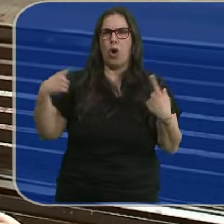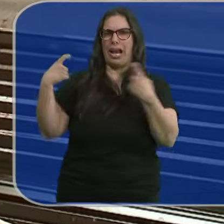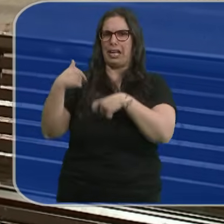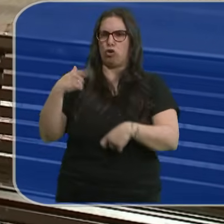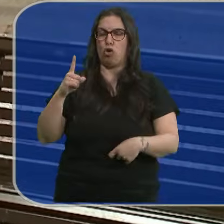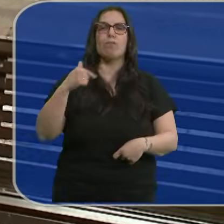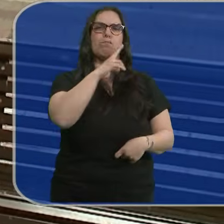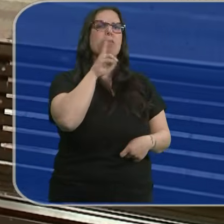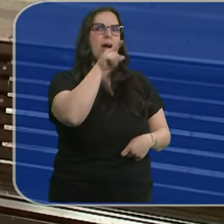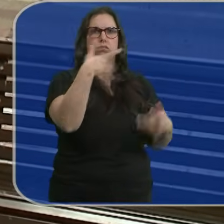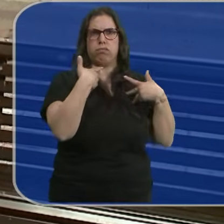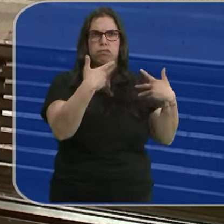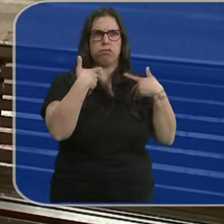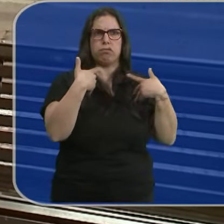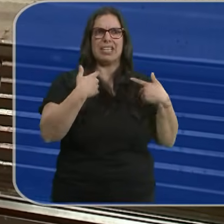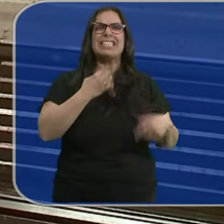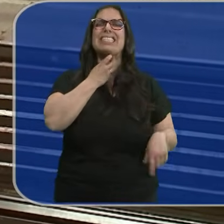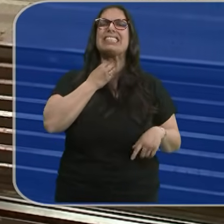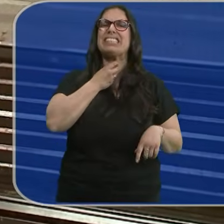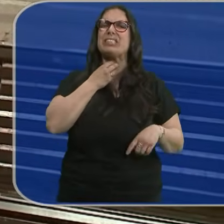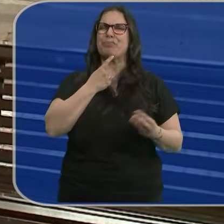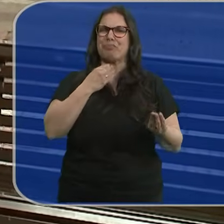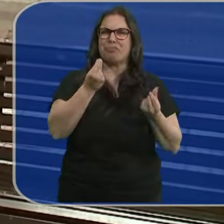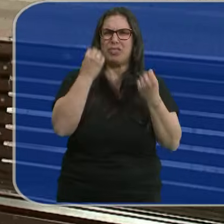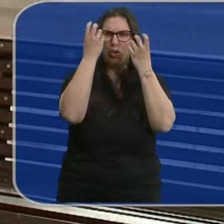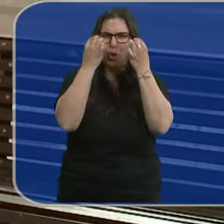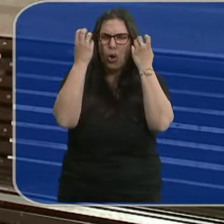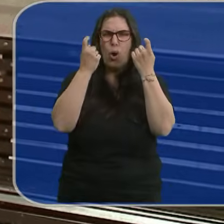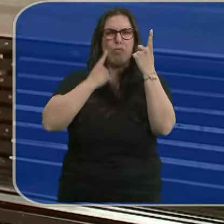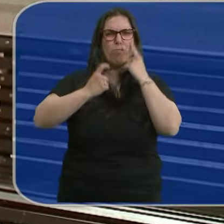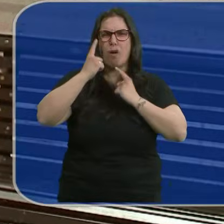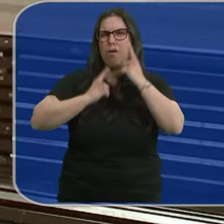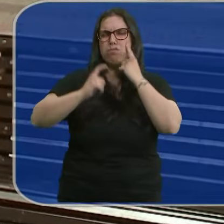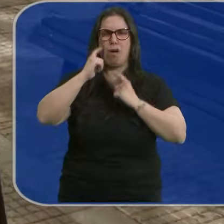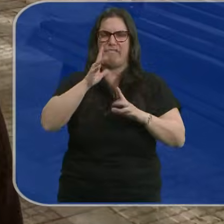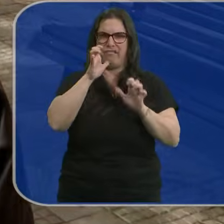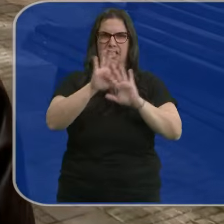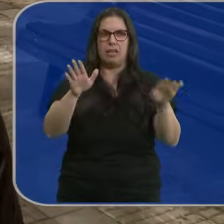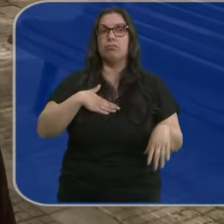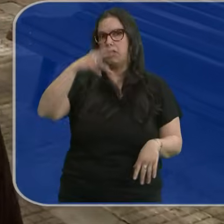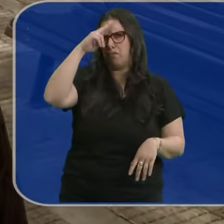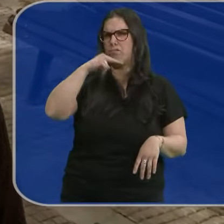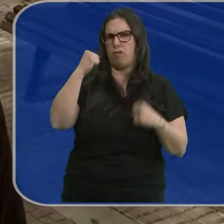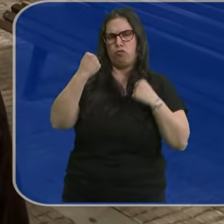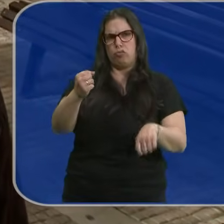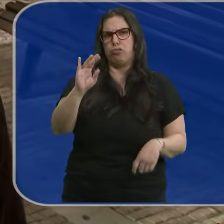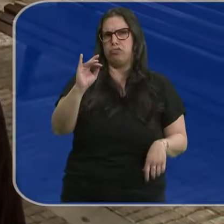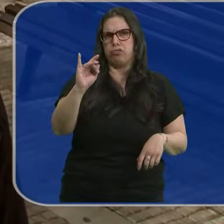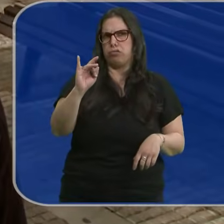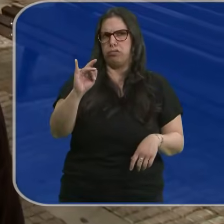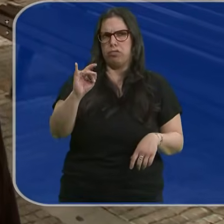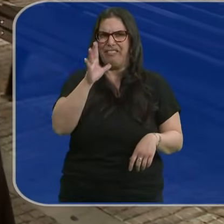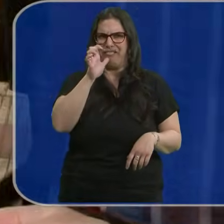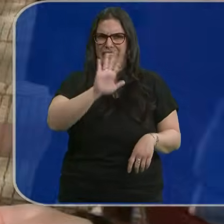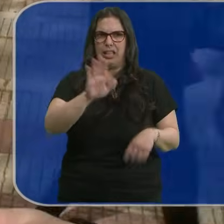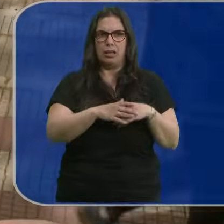madre sí, lo pasa fatal, la pobre. Sí, se le mete aquí como el polvillo, los ojos, le llora un montón, fatal, fatal. Mi padre tiene muchísima alergia, sí,